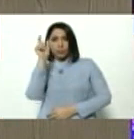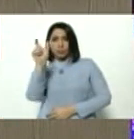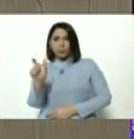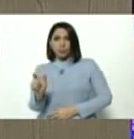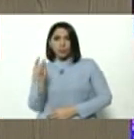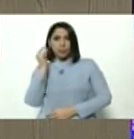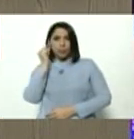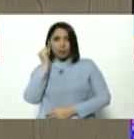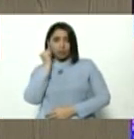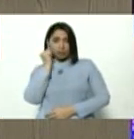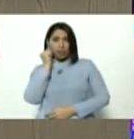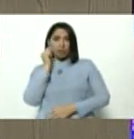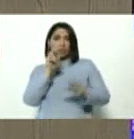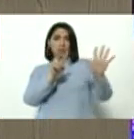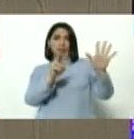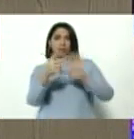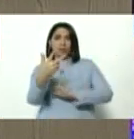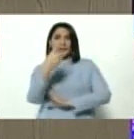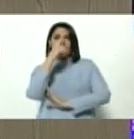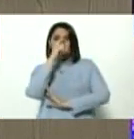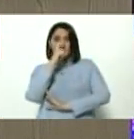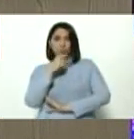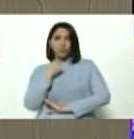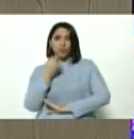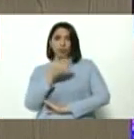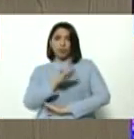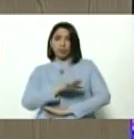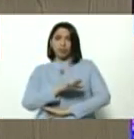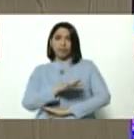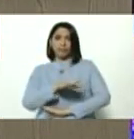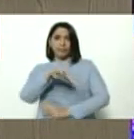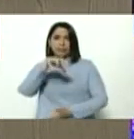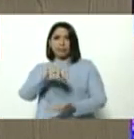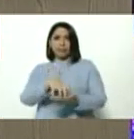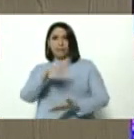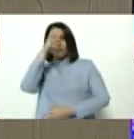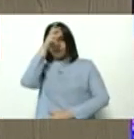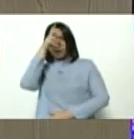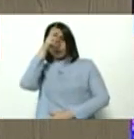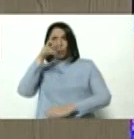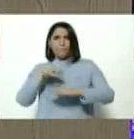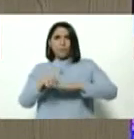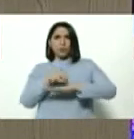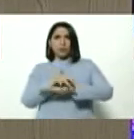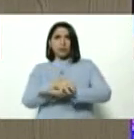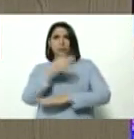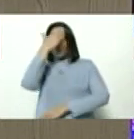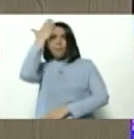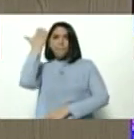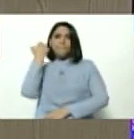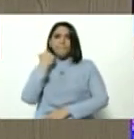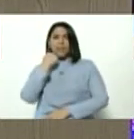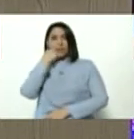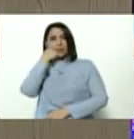73 años de edad, del estado Falcón, municipio Miranda, de profesión